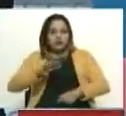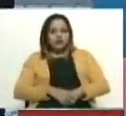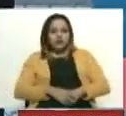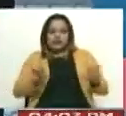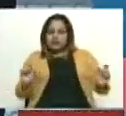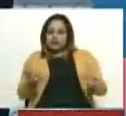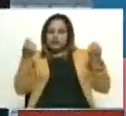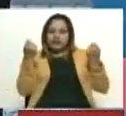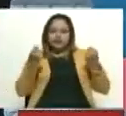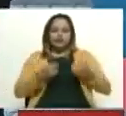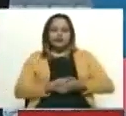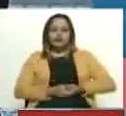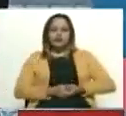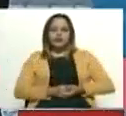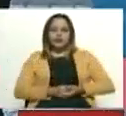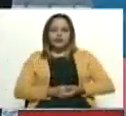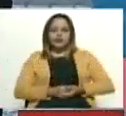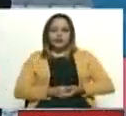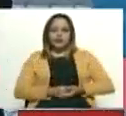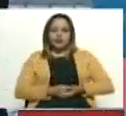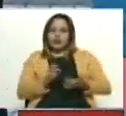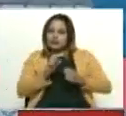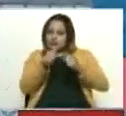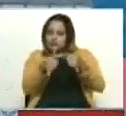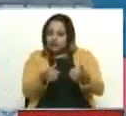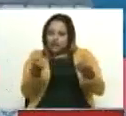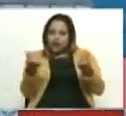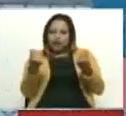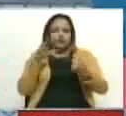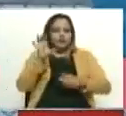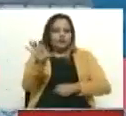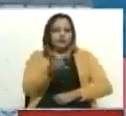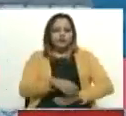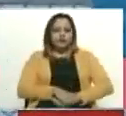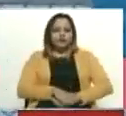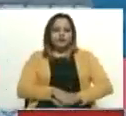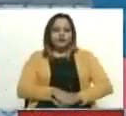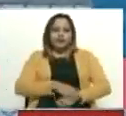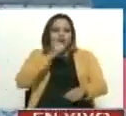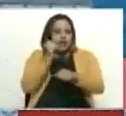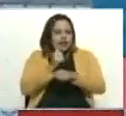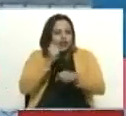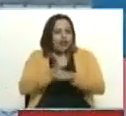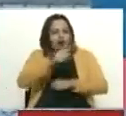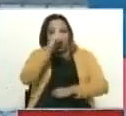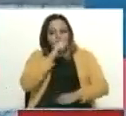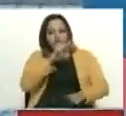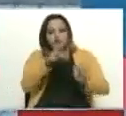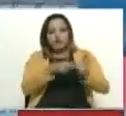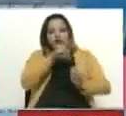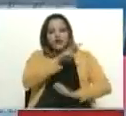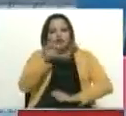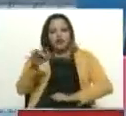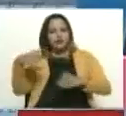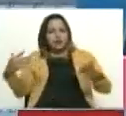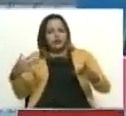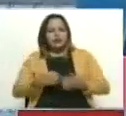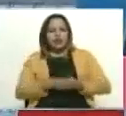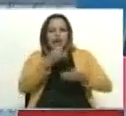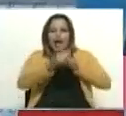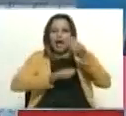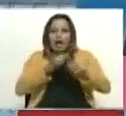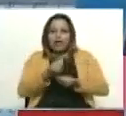recuperado todavía en un principio la economía del país, la tarea de este 2023 es la